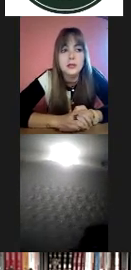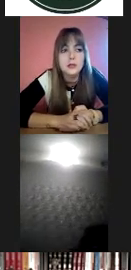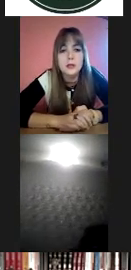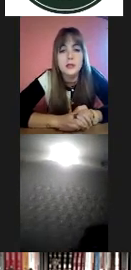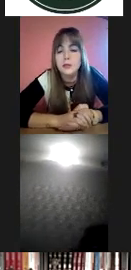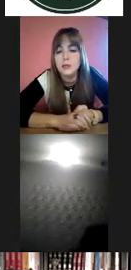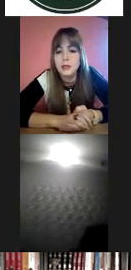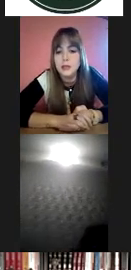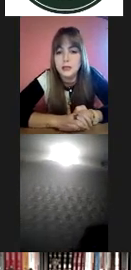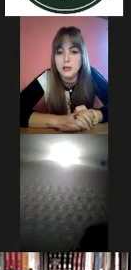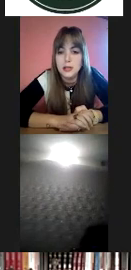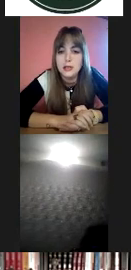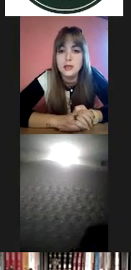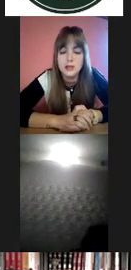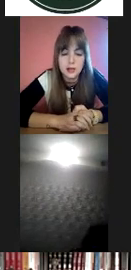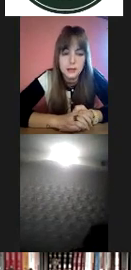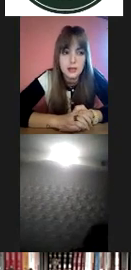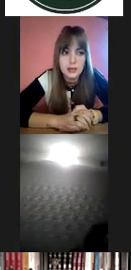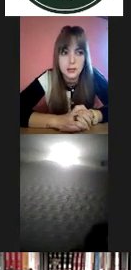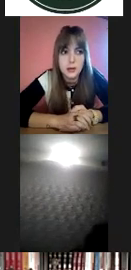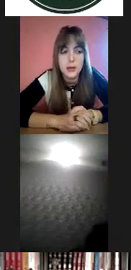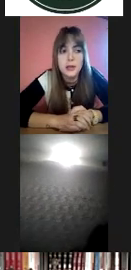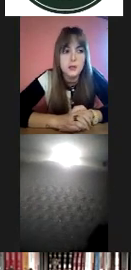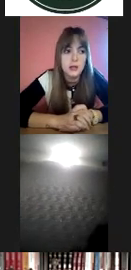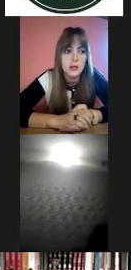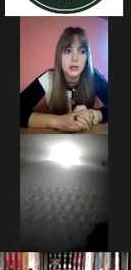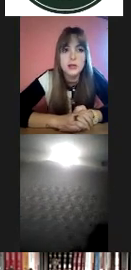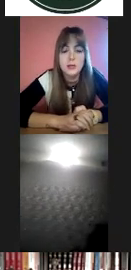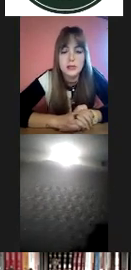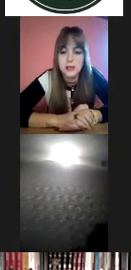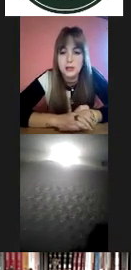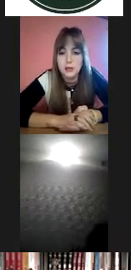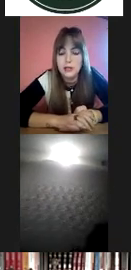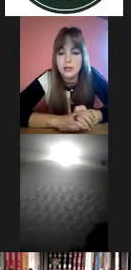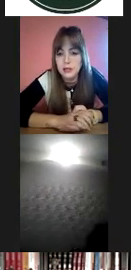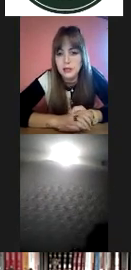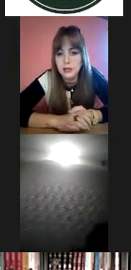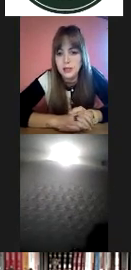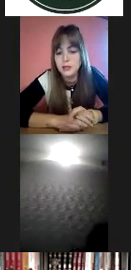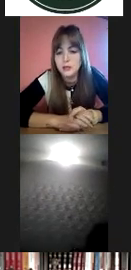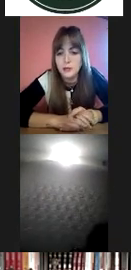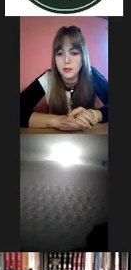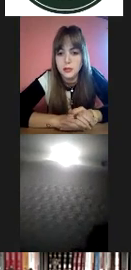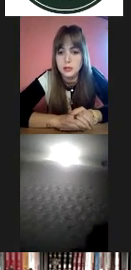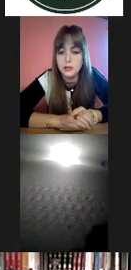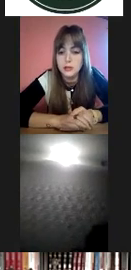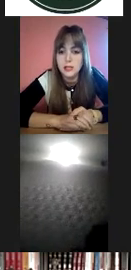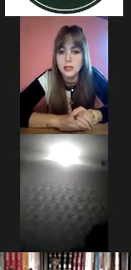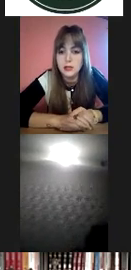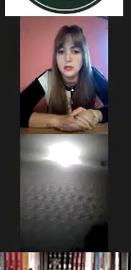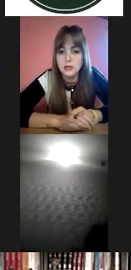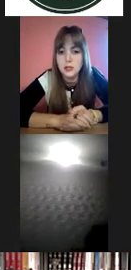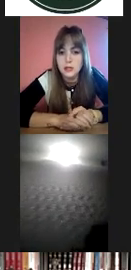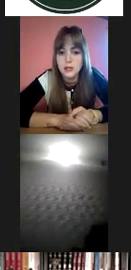Es sumamente importante que se lo trate, que realmente se apruebe, porque no se puede seguir con esta cantidad de animales sufriendo en situación de